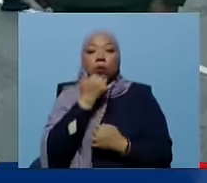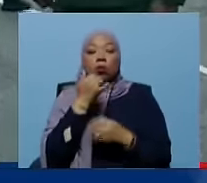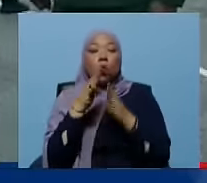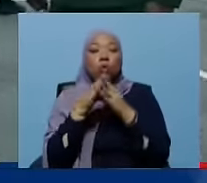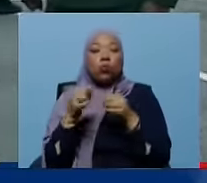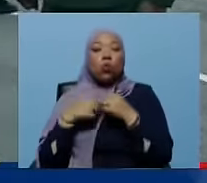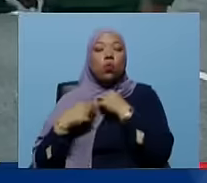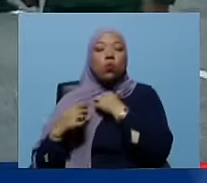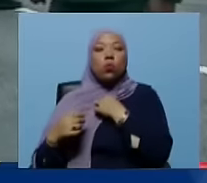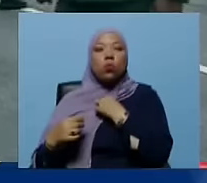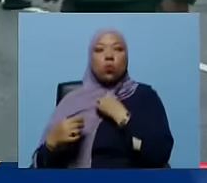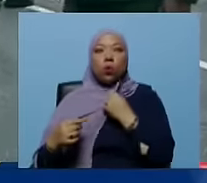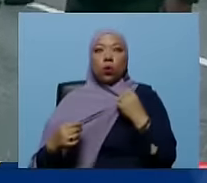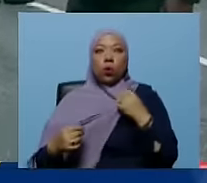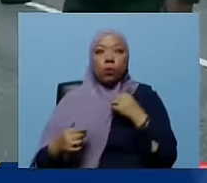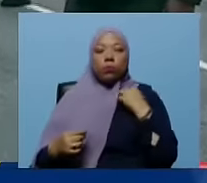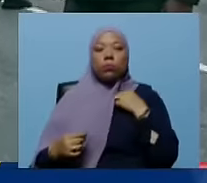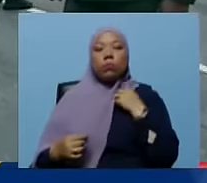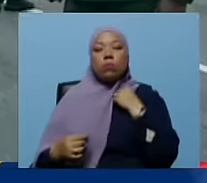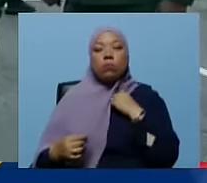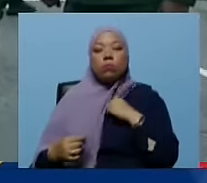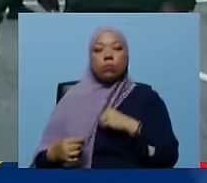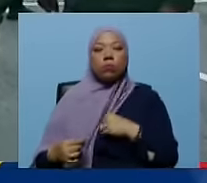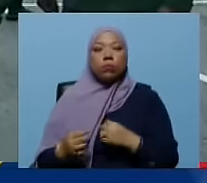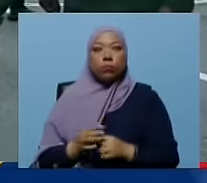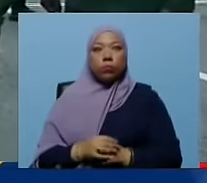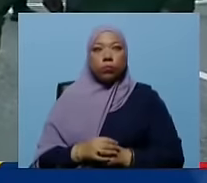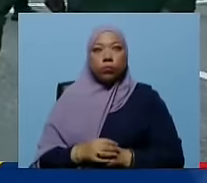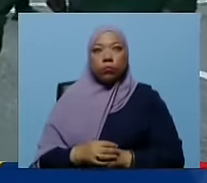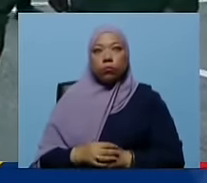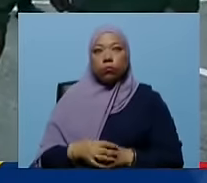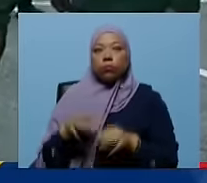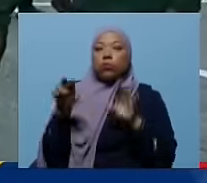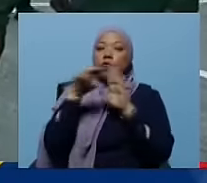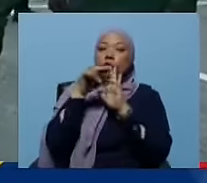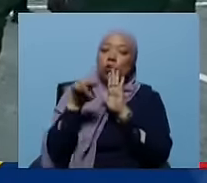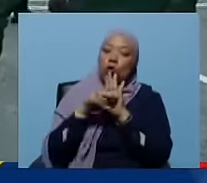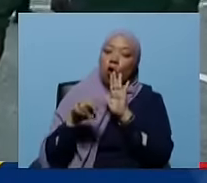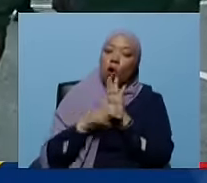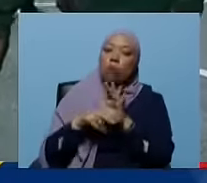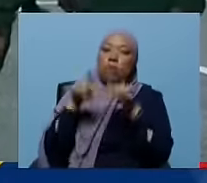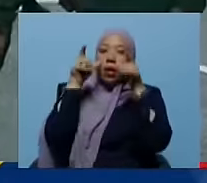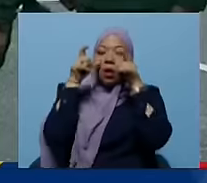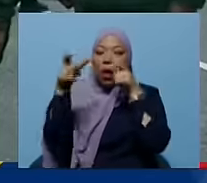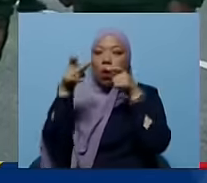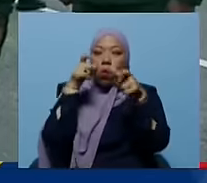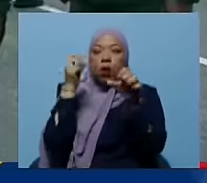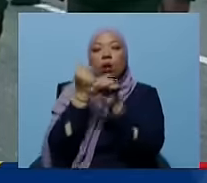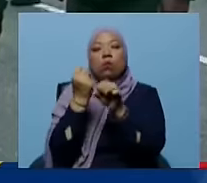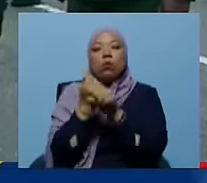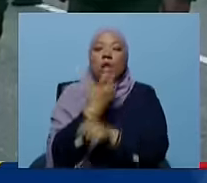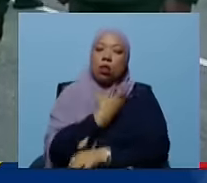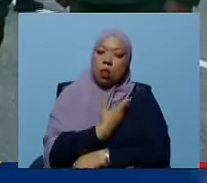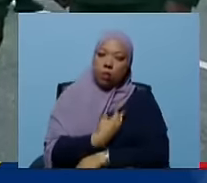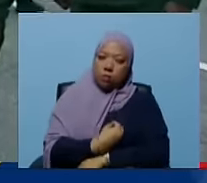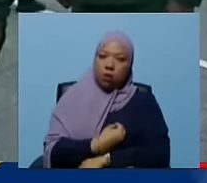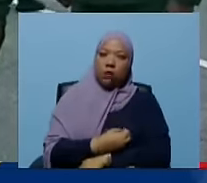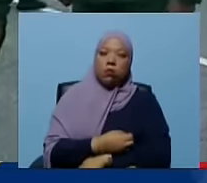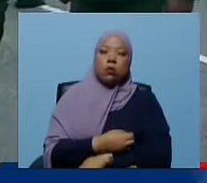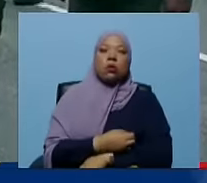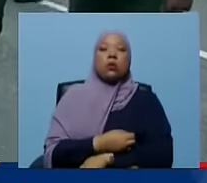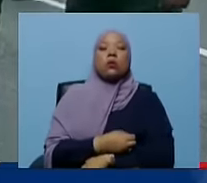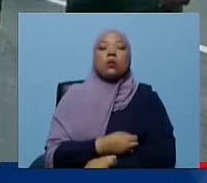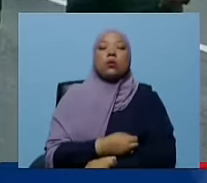las vías sin ningún tipo de previsión, violando las normas mínimas de seguridad, y lamentablemente eso se